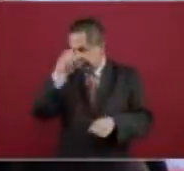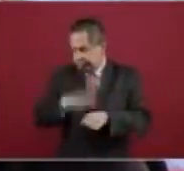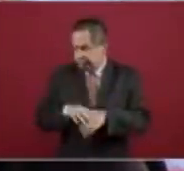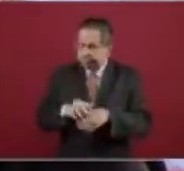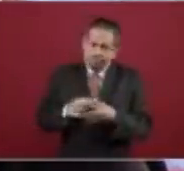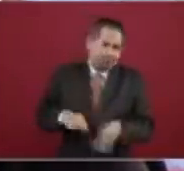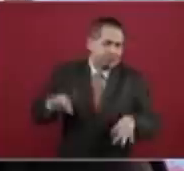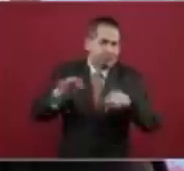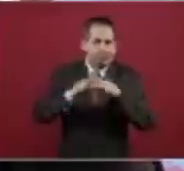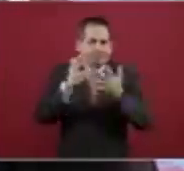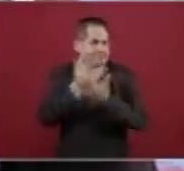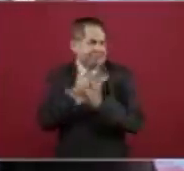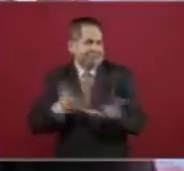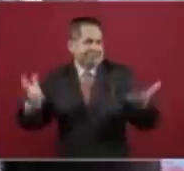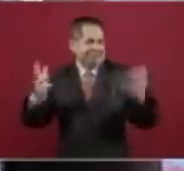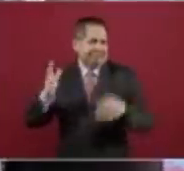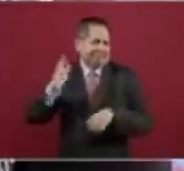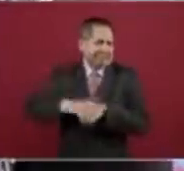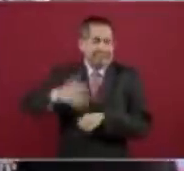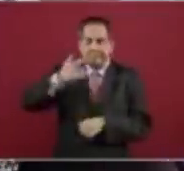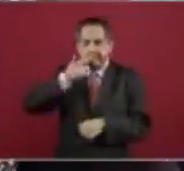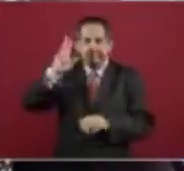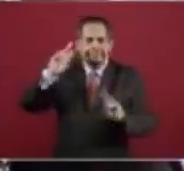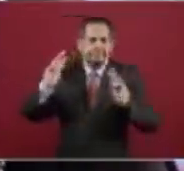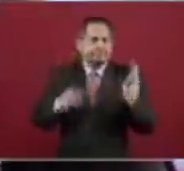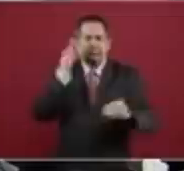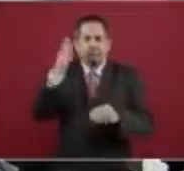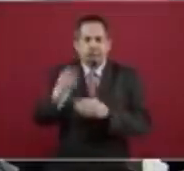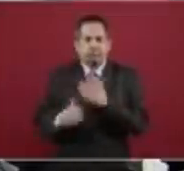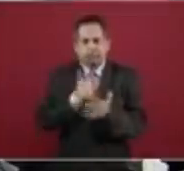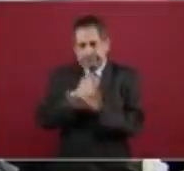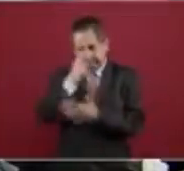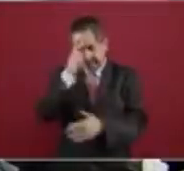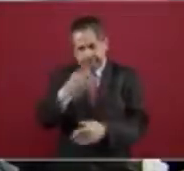natural más grande del mundo en la Ciudad de México. Muchas gracias.